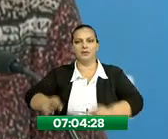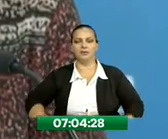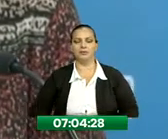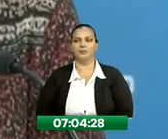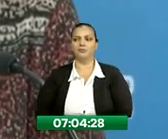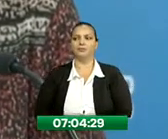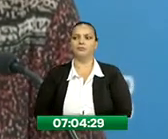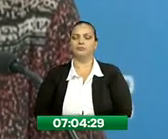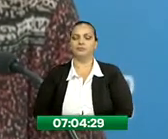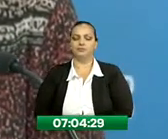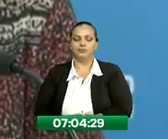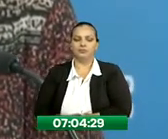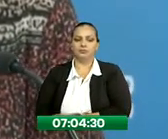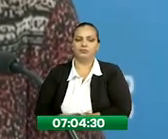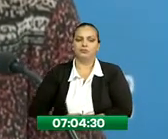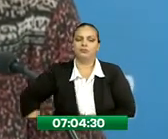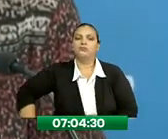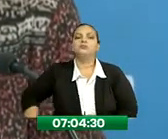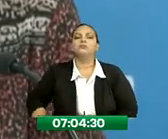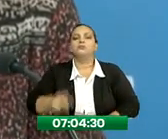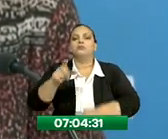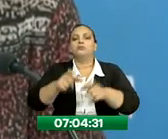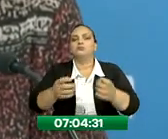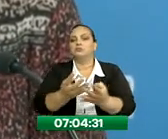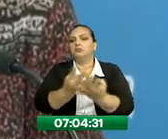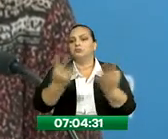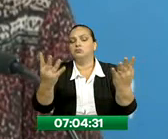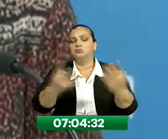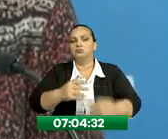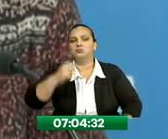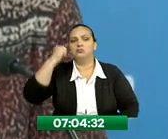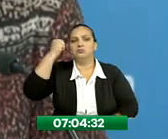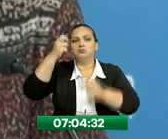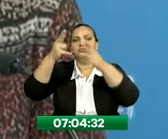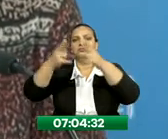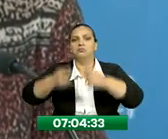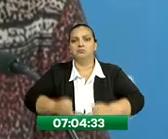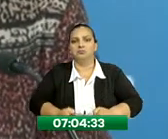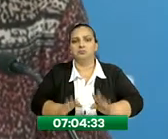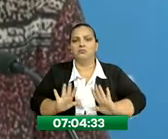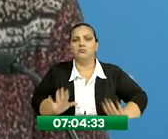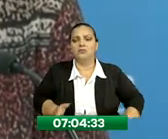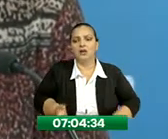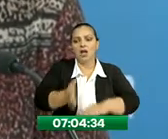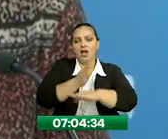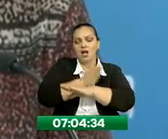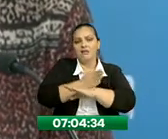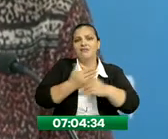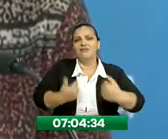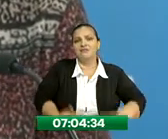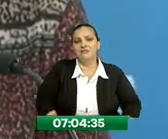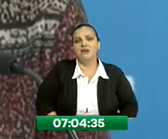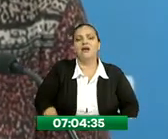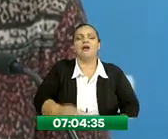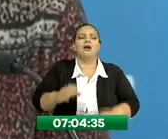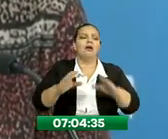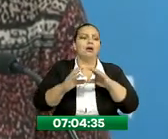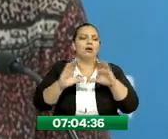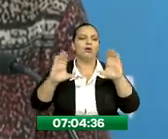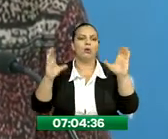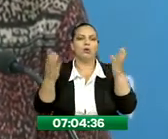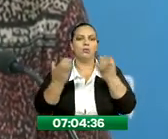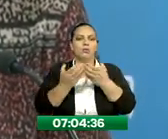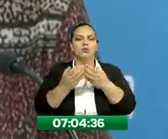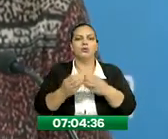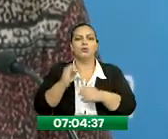las decisiones y los derechos humanos, a pesar del propio papel que ha jugado en algunos casos la Comisión Interamericana de Derechos